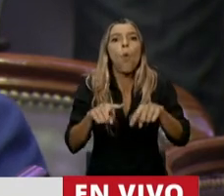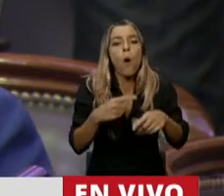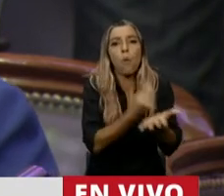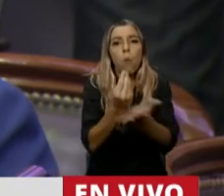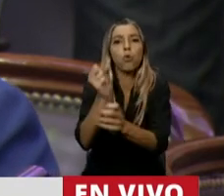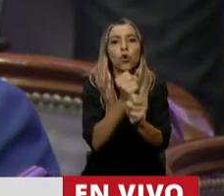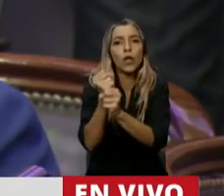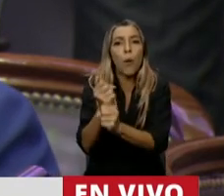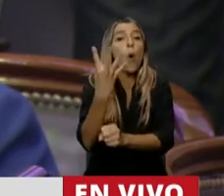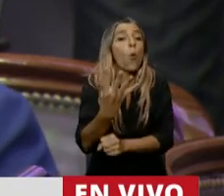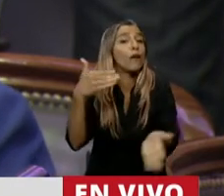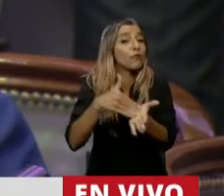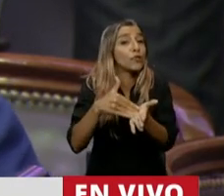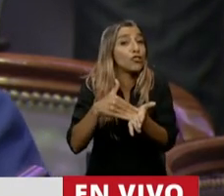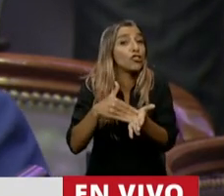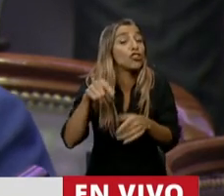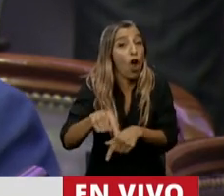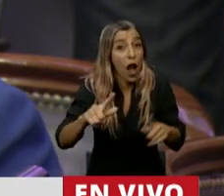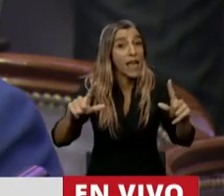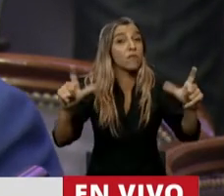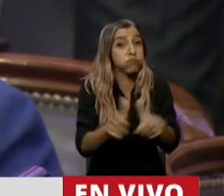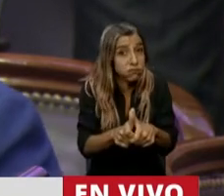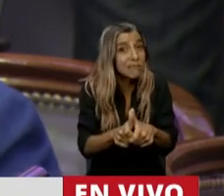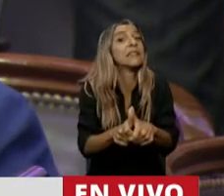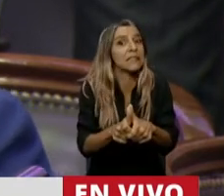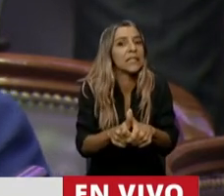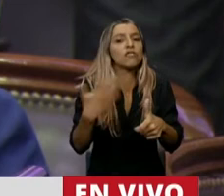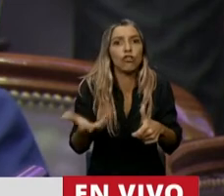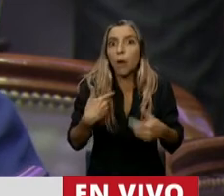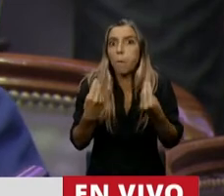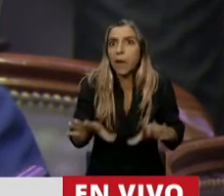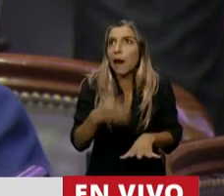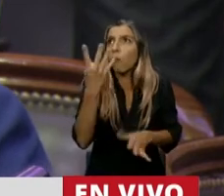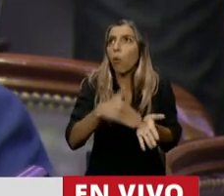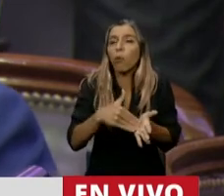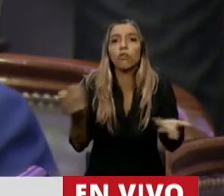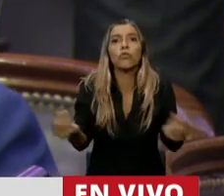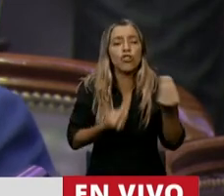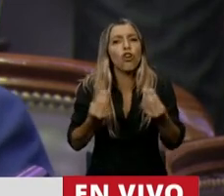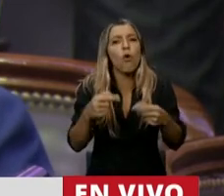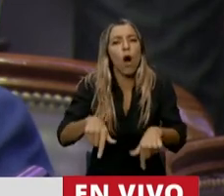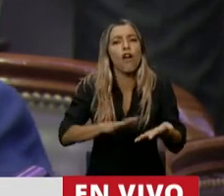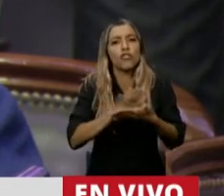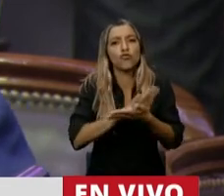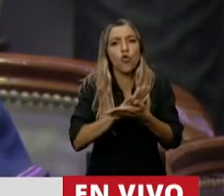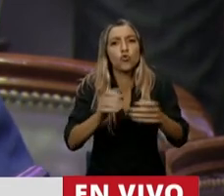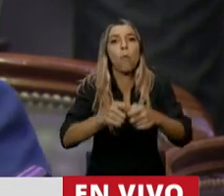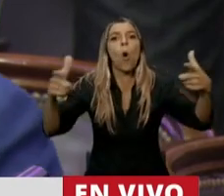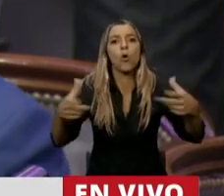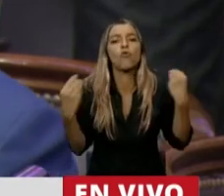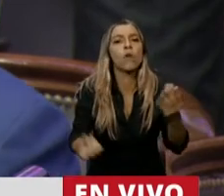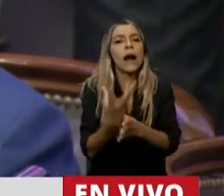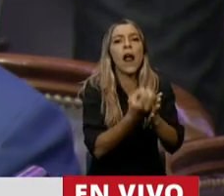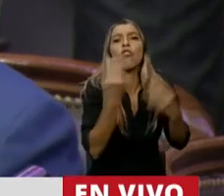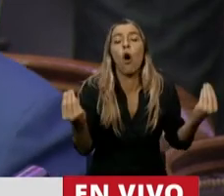perdido luego de este apagón económico que decidió el presidente de la Nación de forma